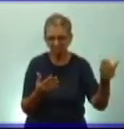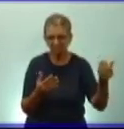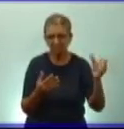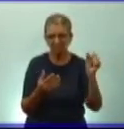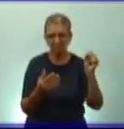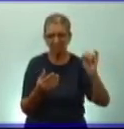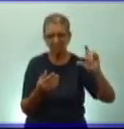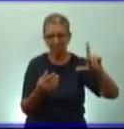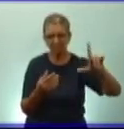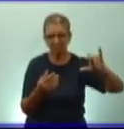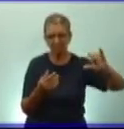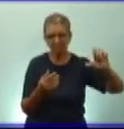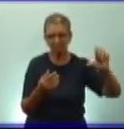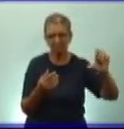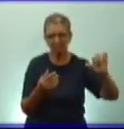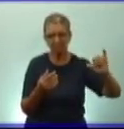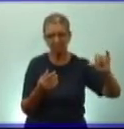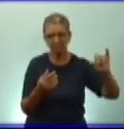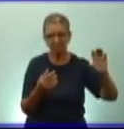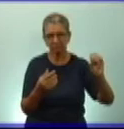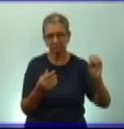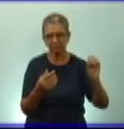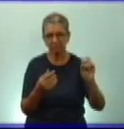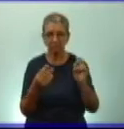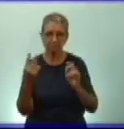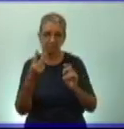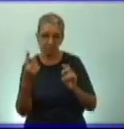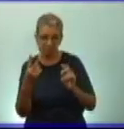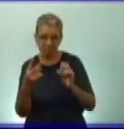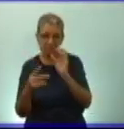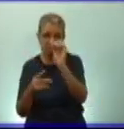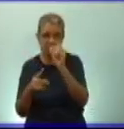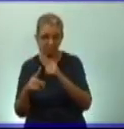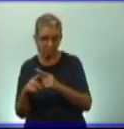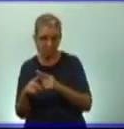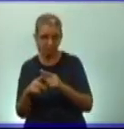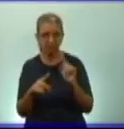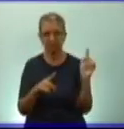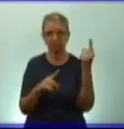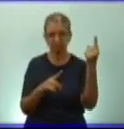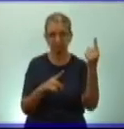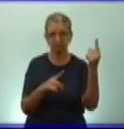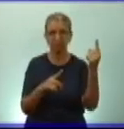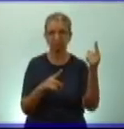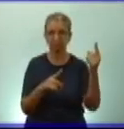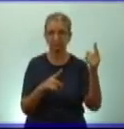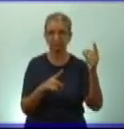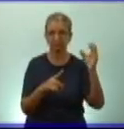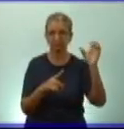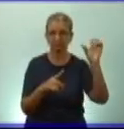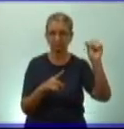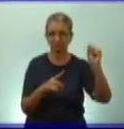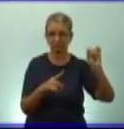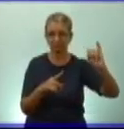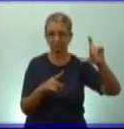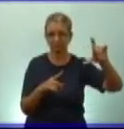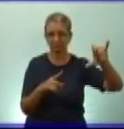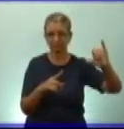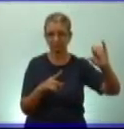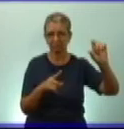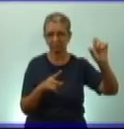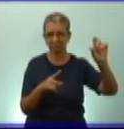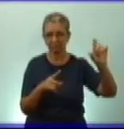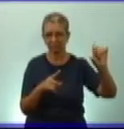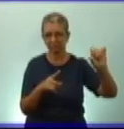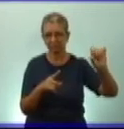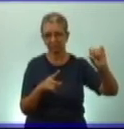silicio? 2 de oxígeno por cada un átomo de silicio forma esta sustancia, ¿verdad? Entonces, su nombre, dióxido